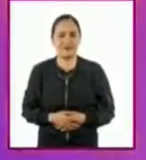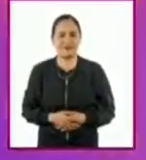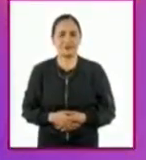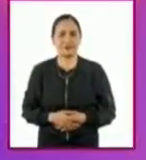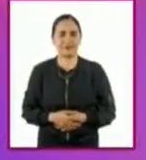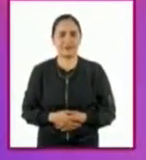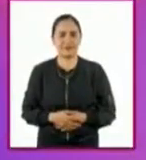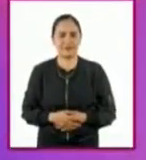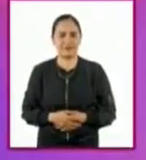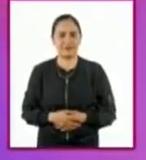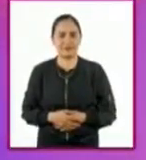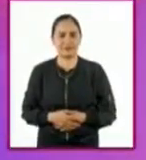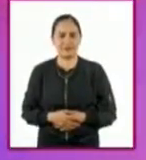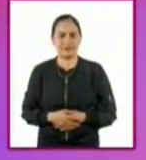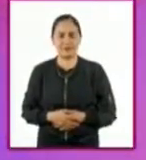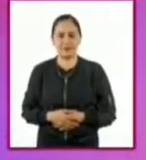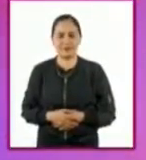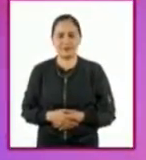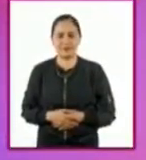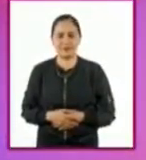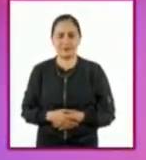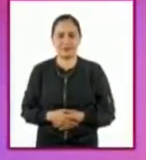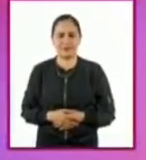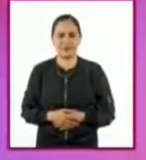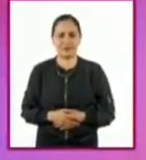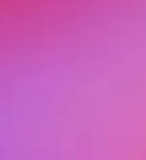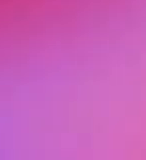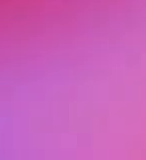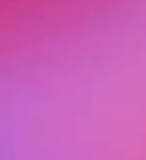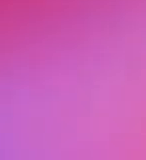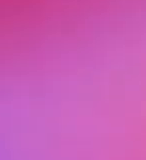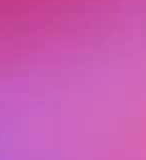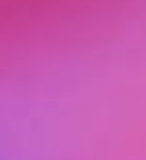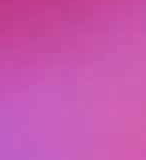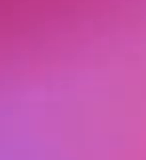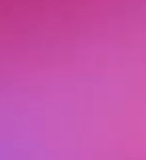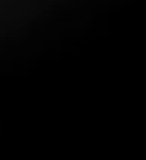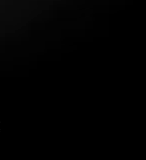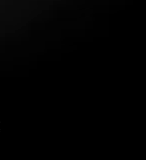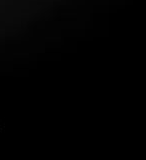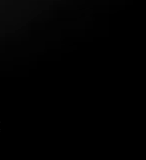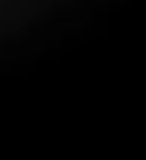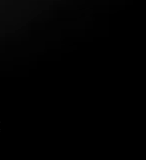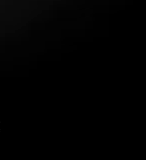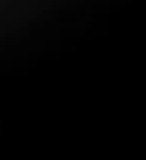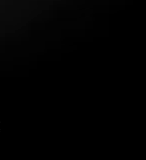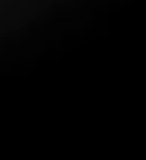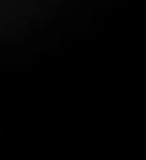Si tienes dudas o necesitas ayuda, llama al Centro de Apoyo Pedagógico a distancia.